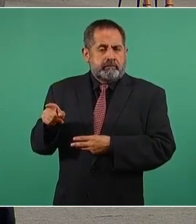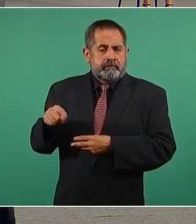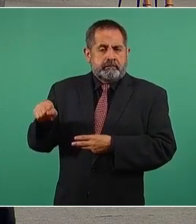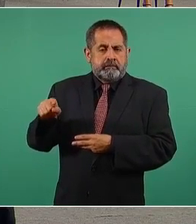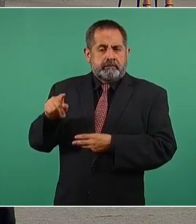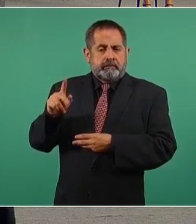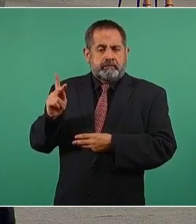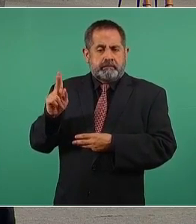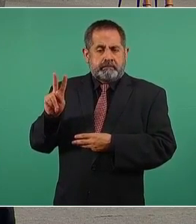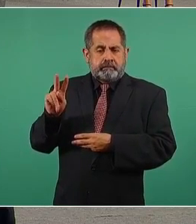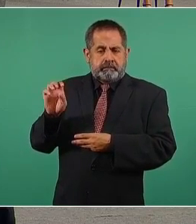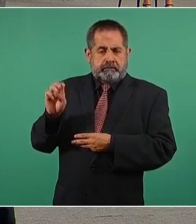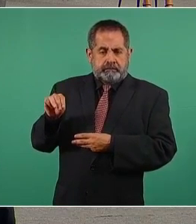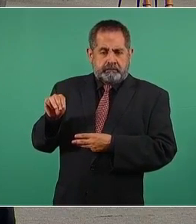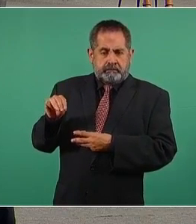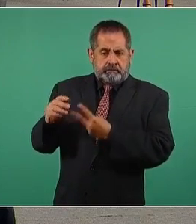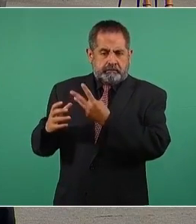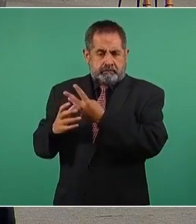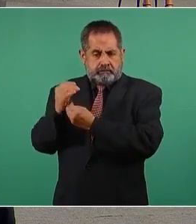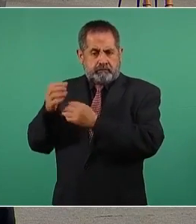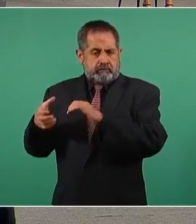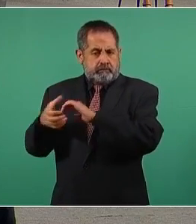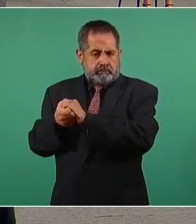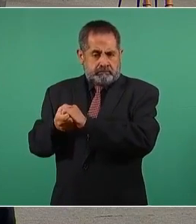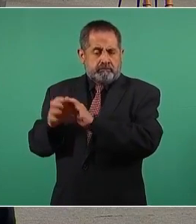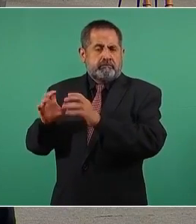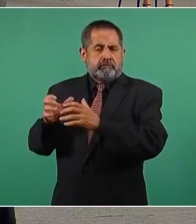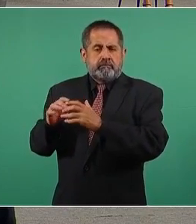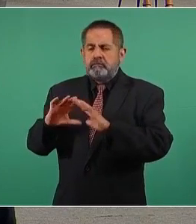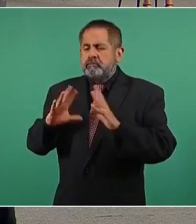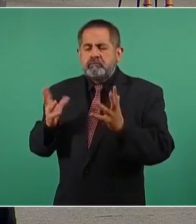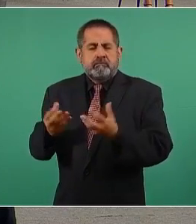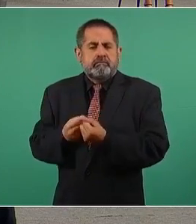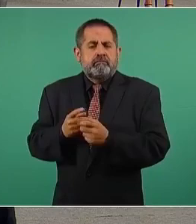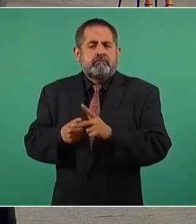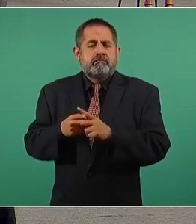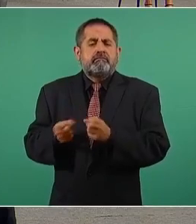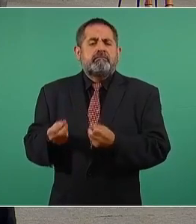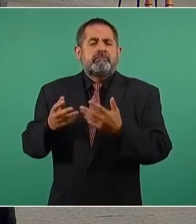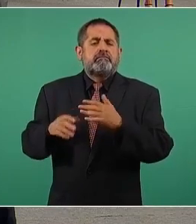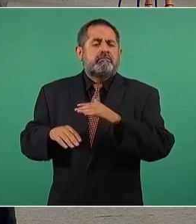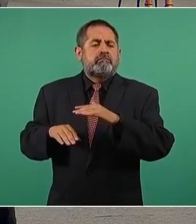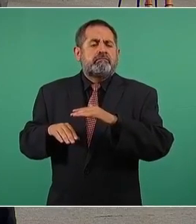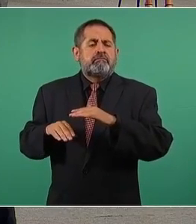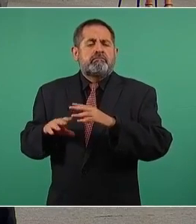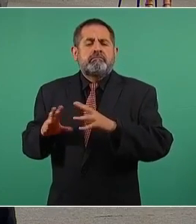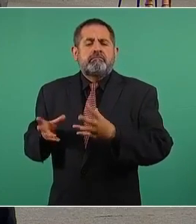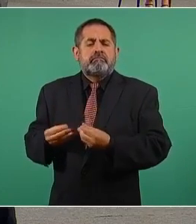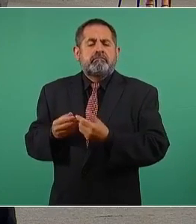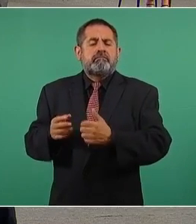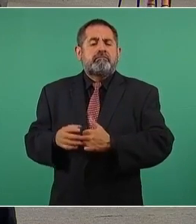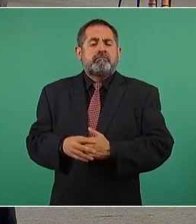del Verde, que fueron en la alianza, ¿no? ¿Cuántos suman?